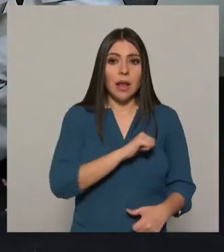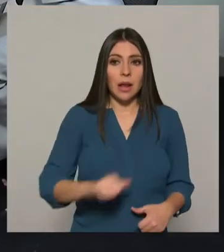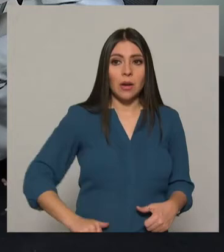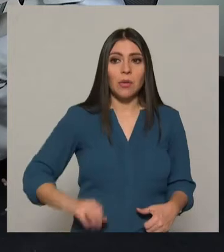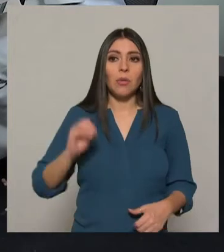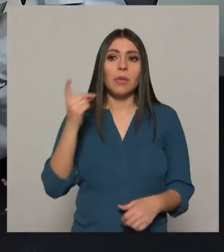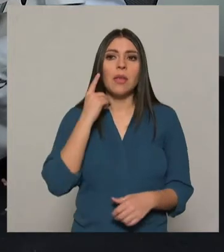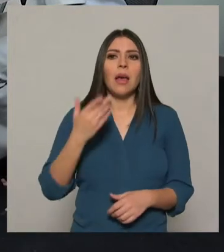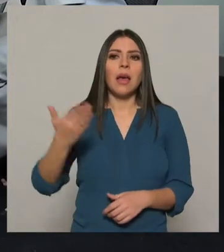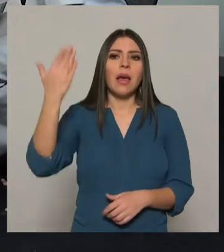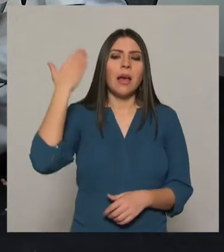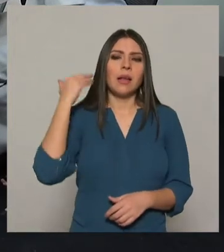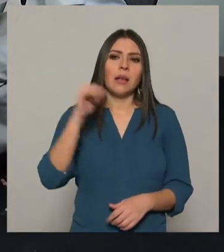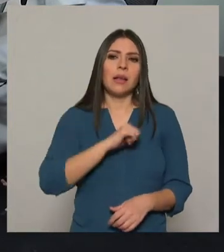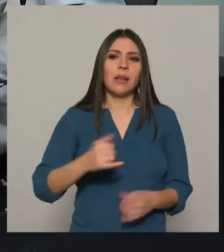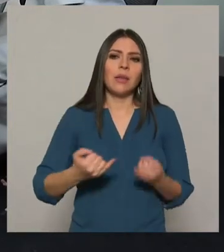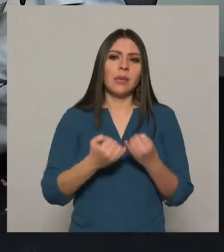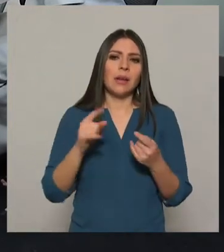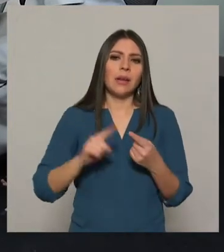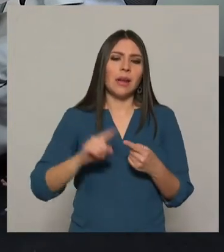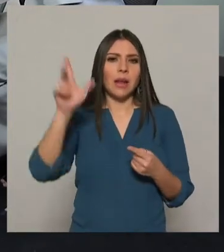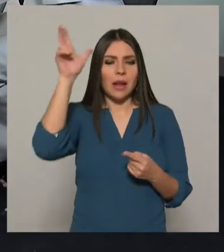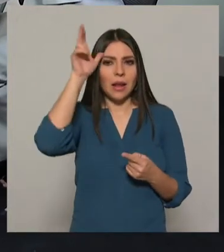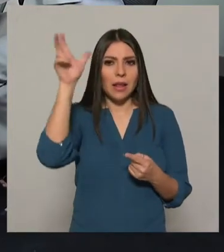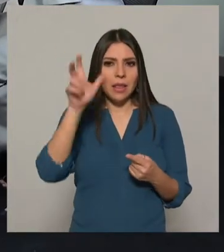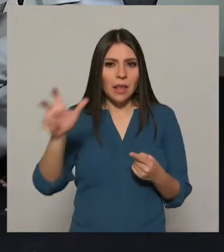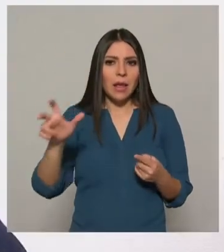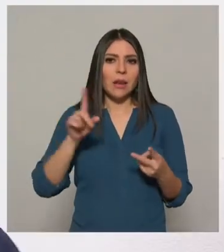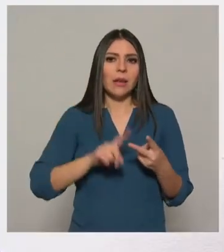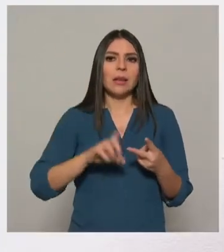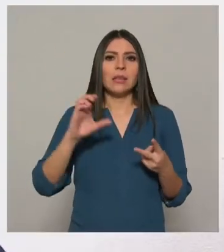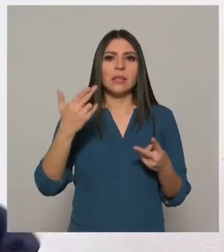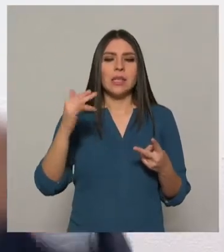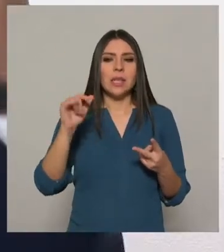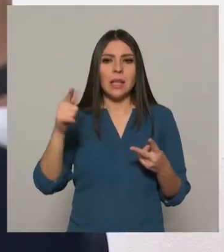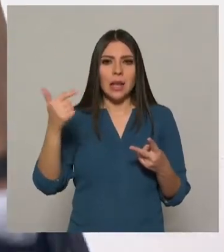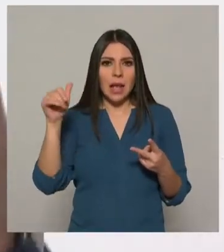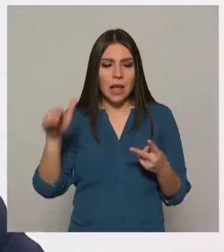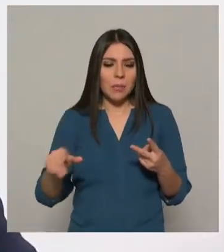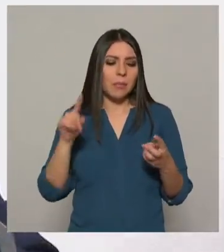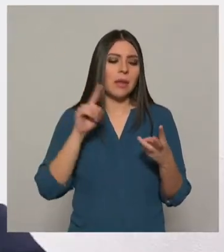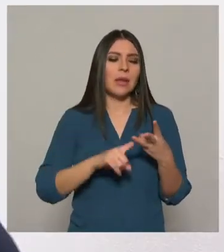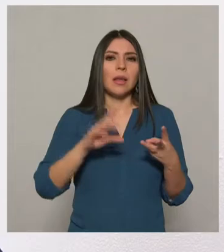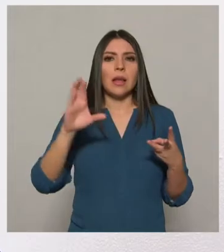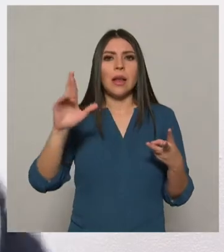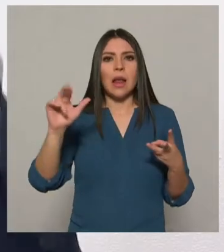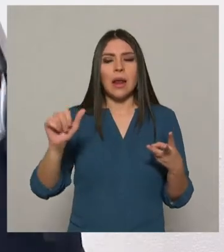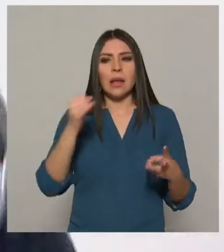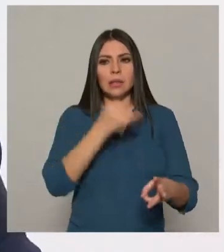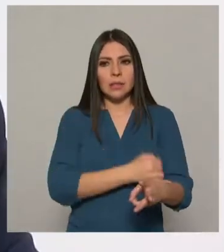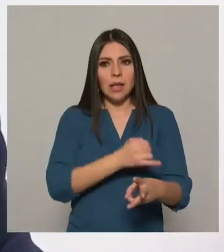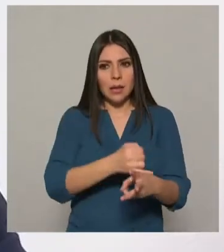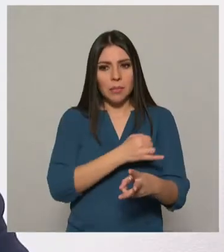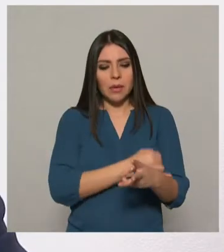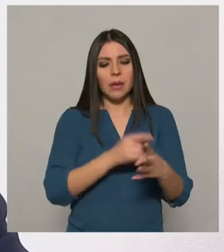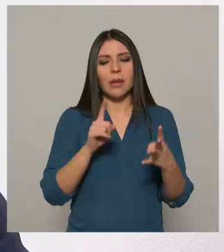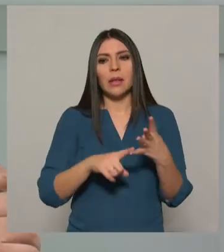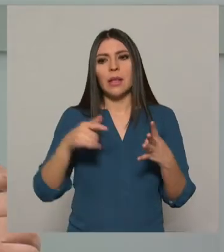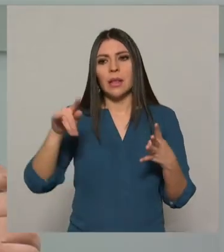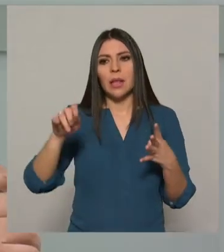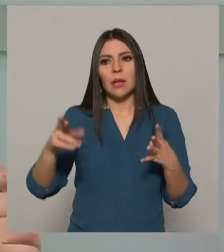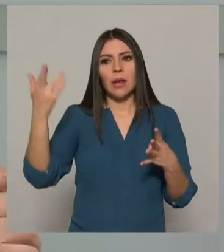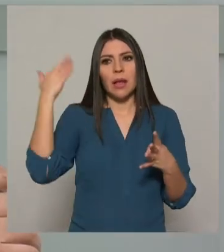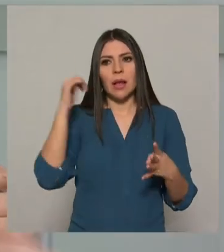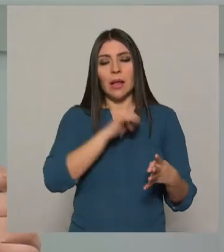en su momento. Tenemos Miguel Hidalgo, que fue alcalde, tenemos a Chiguil, que fue alcalde, tenemos a Clara Brugada, que fue alcalde, tenemos a Quintero, que fue